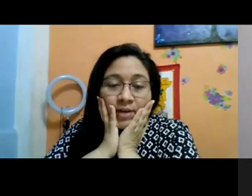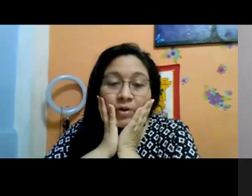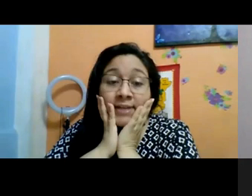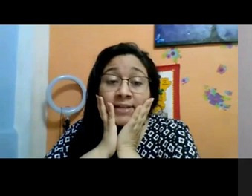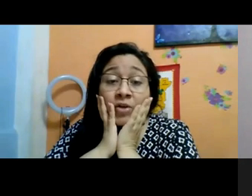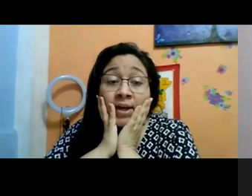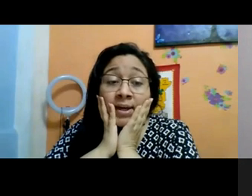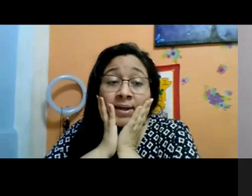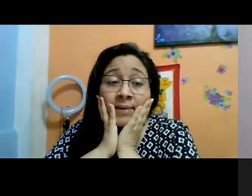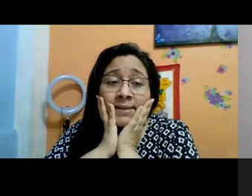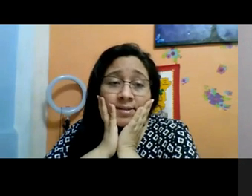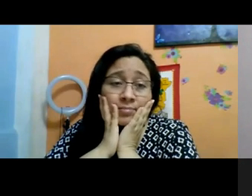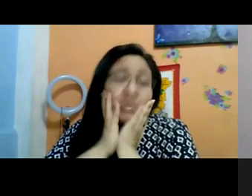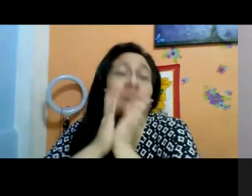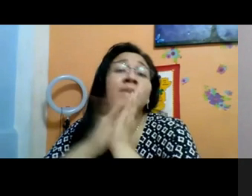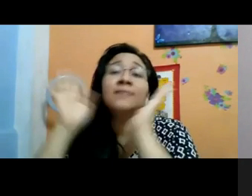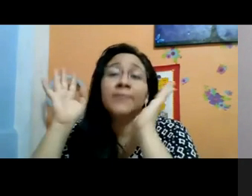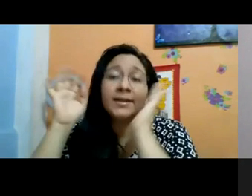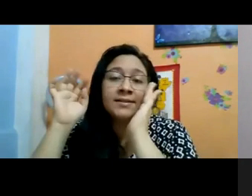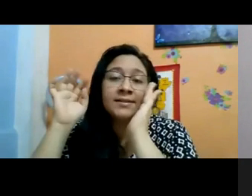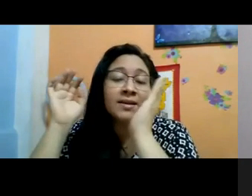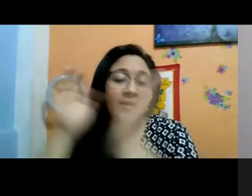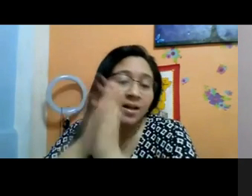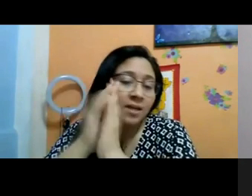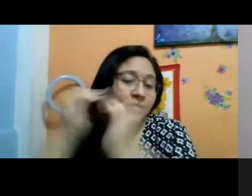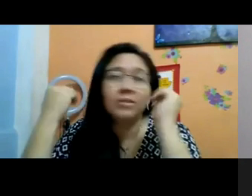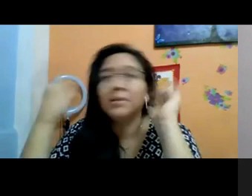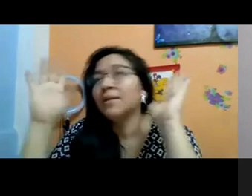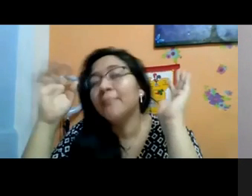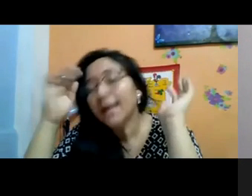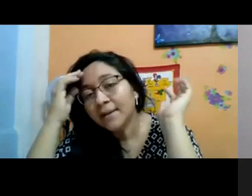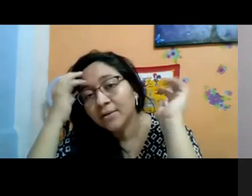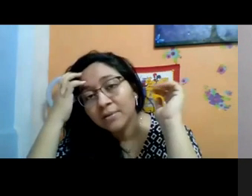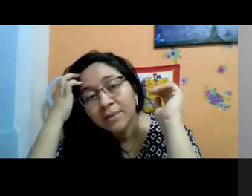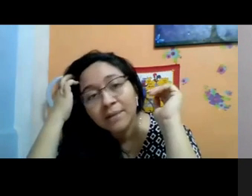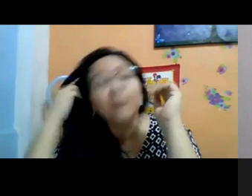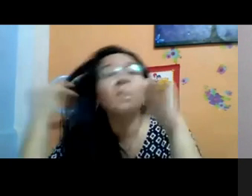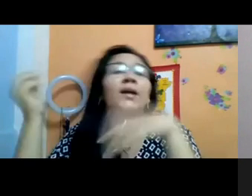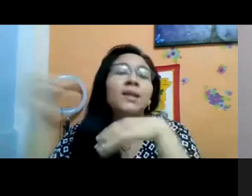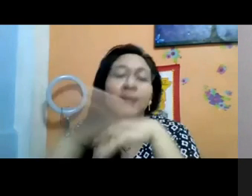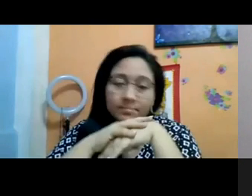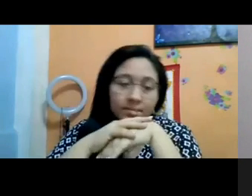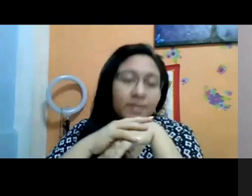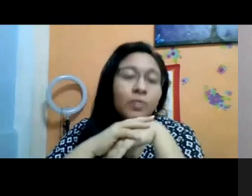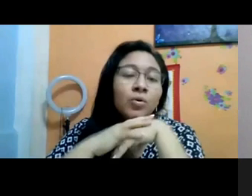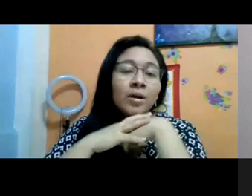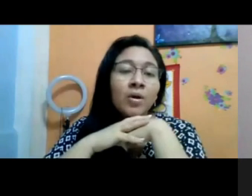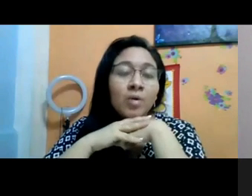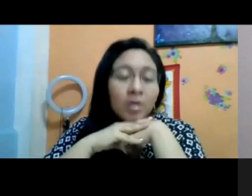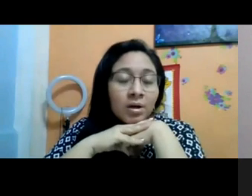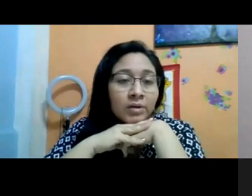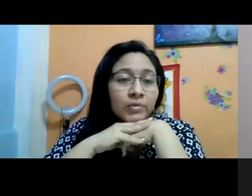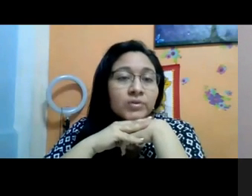gracias a ustedes. No es necesario que avisen. O sea, tienen hasta el viernes. Si alguien quiere, lo termina el martes, lo termina el miércoles, genial. Manda un